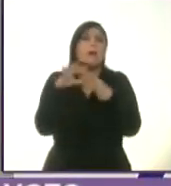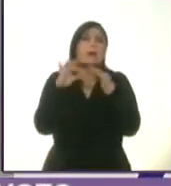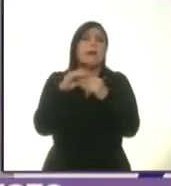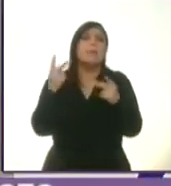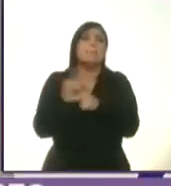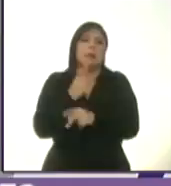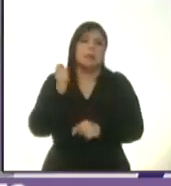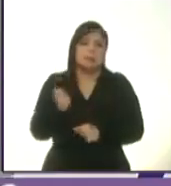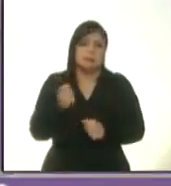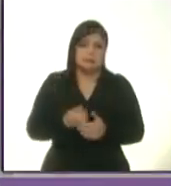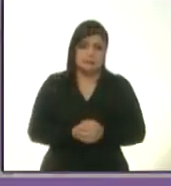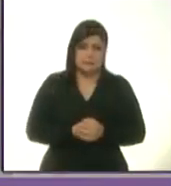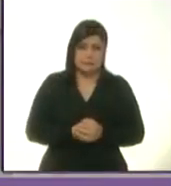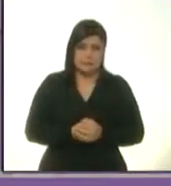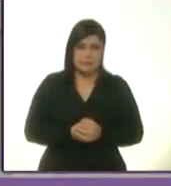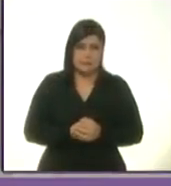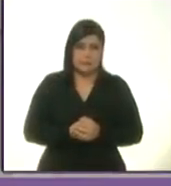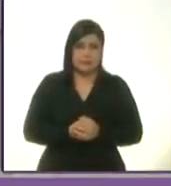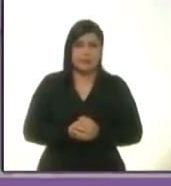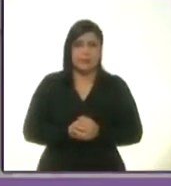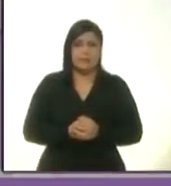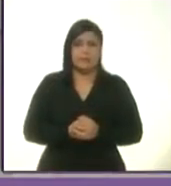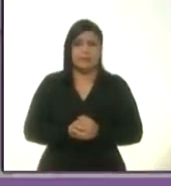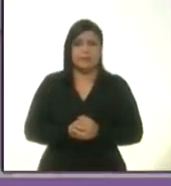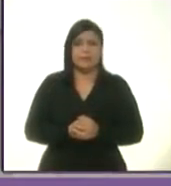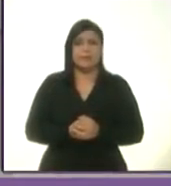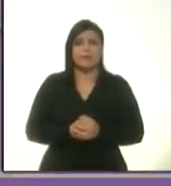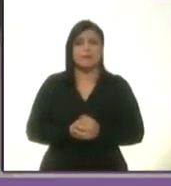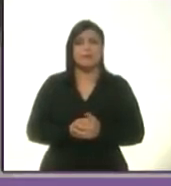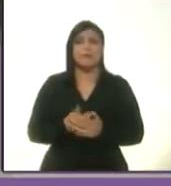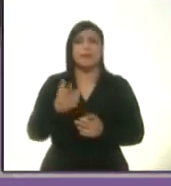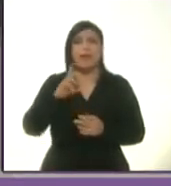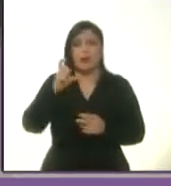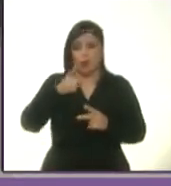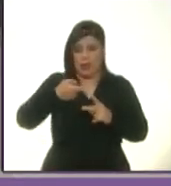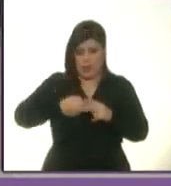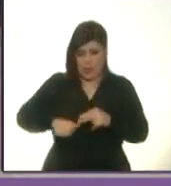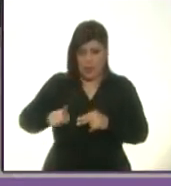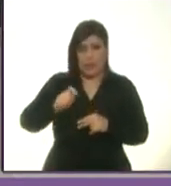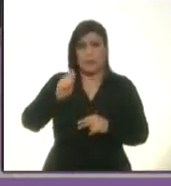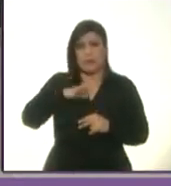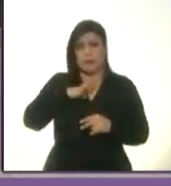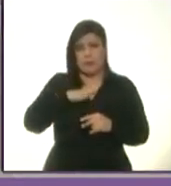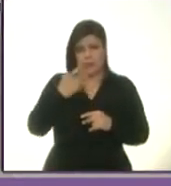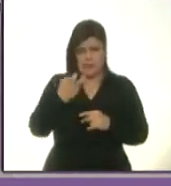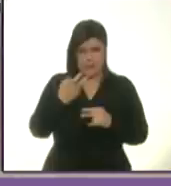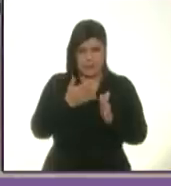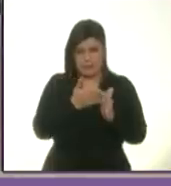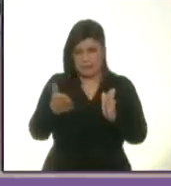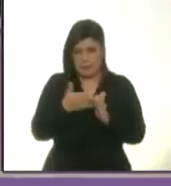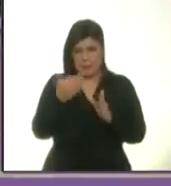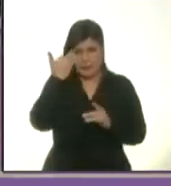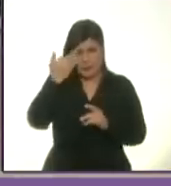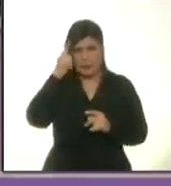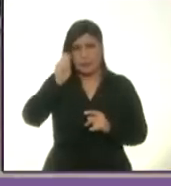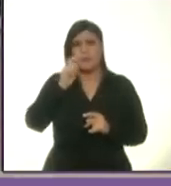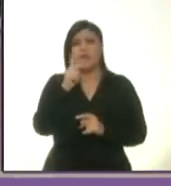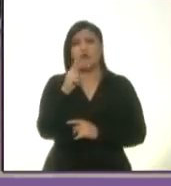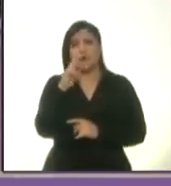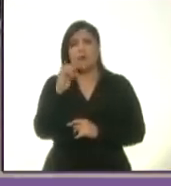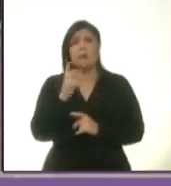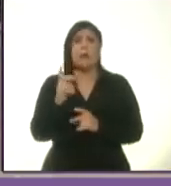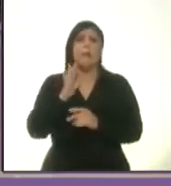al respecto desde el ala el arranque y el inicio de este bloque pidieron la palabra purificación